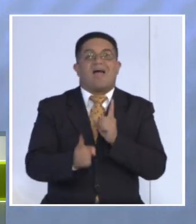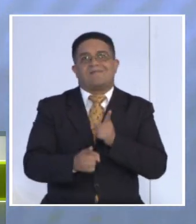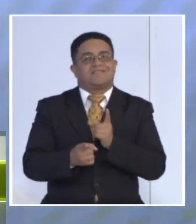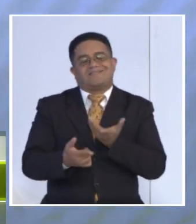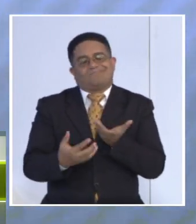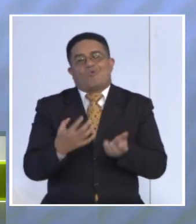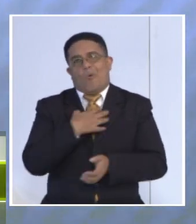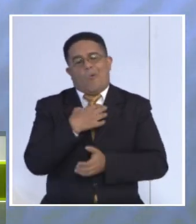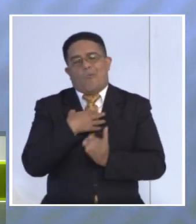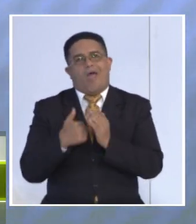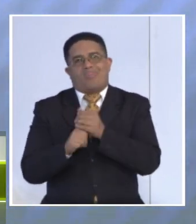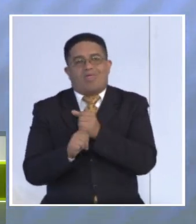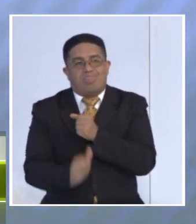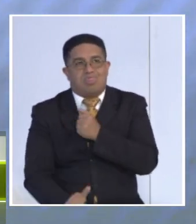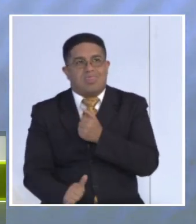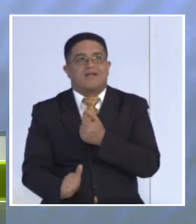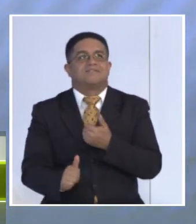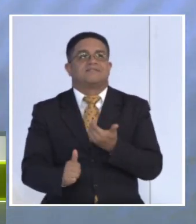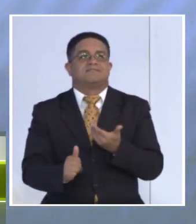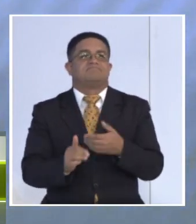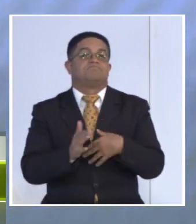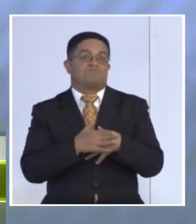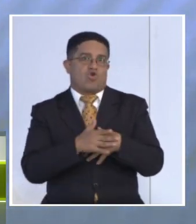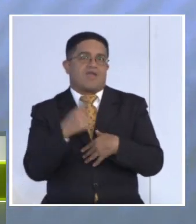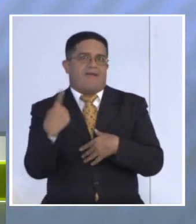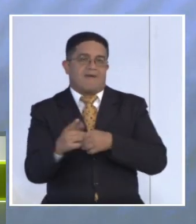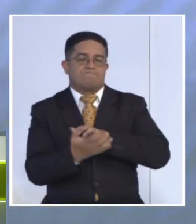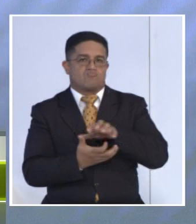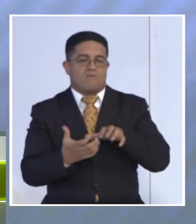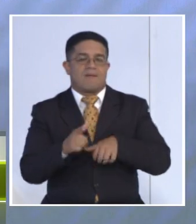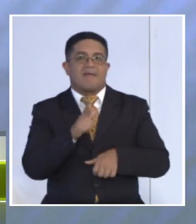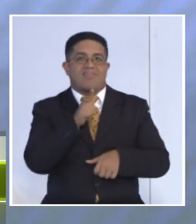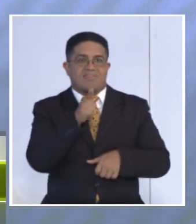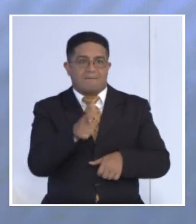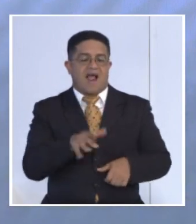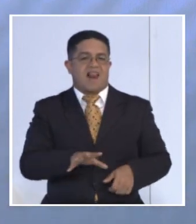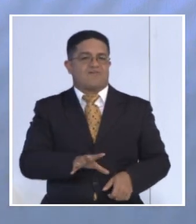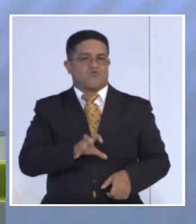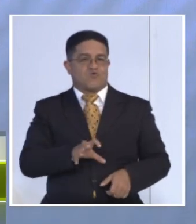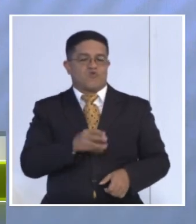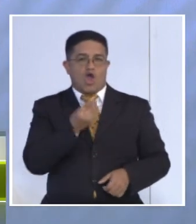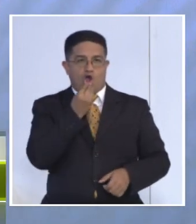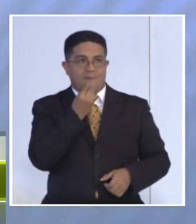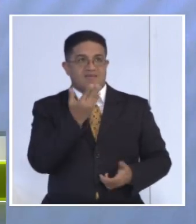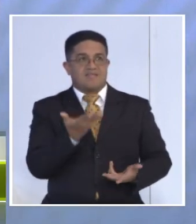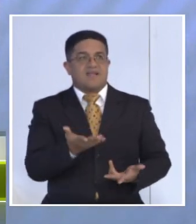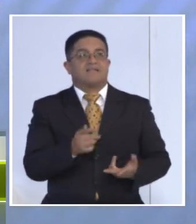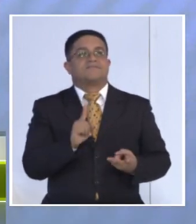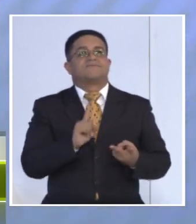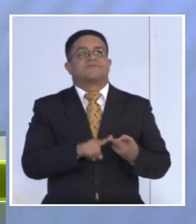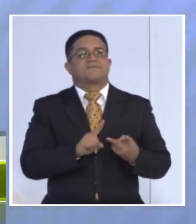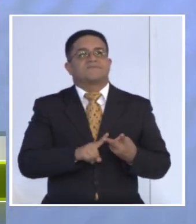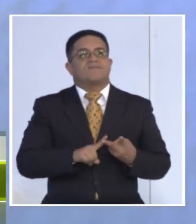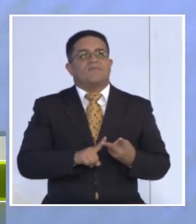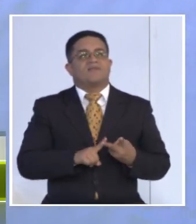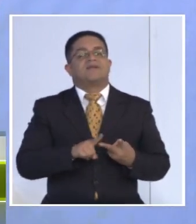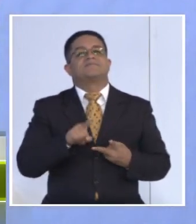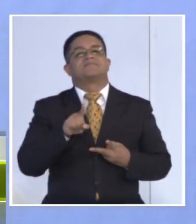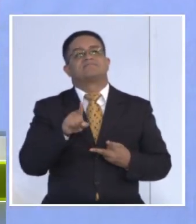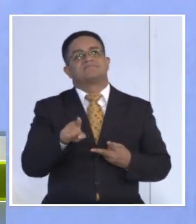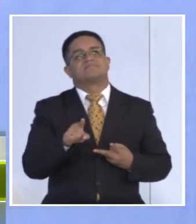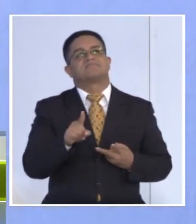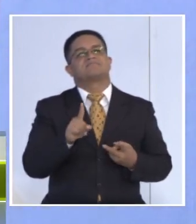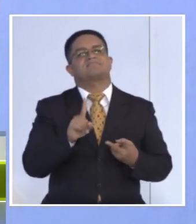grasa porque hay un problema de mala absorción. Inclusive podemos tener trastornos inmunológicos que condicionen y favorezcan aparecer trastornos